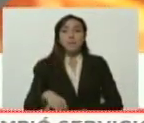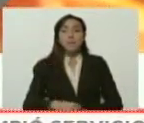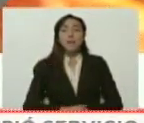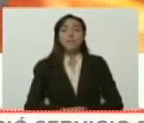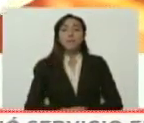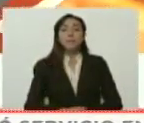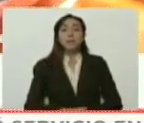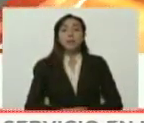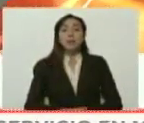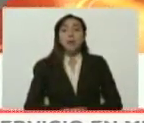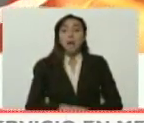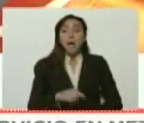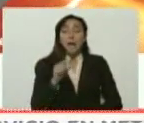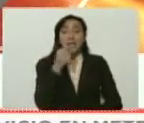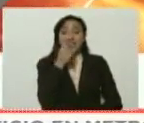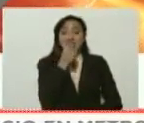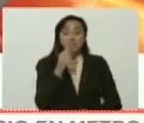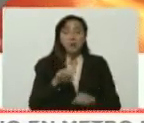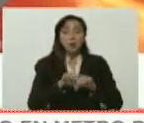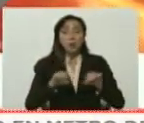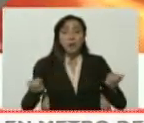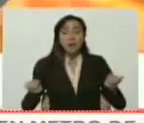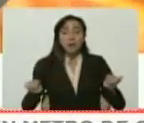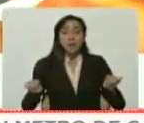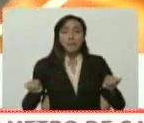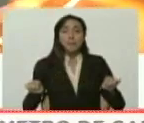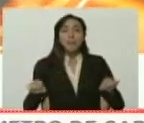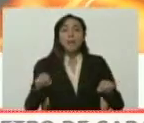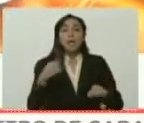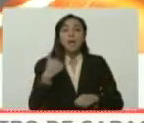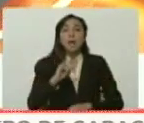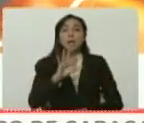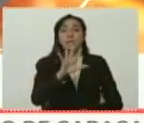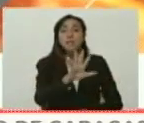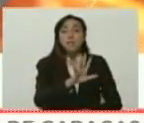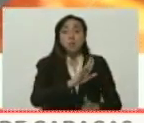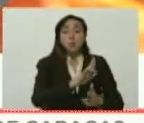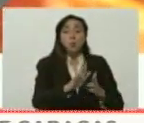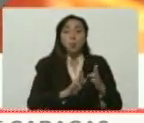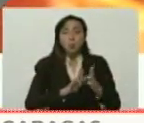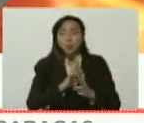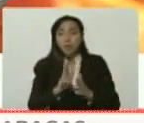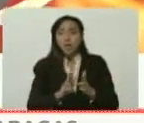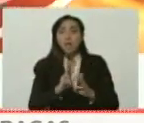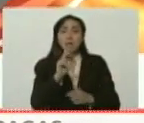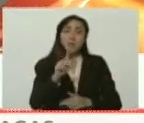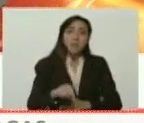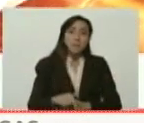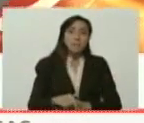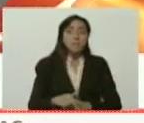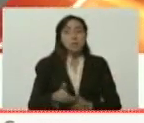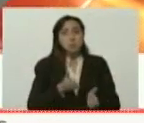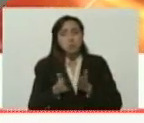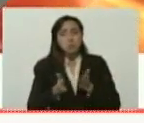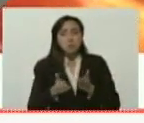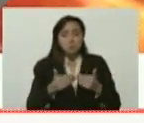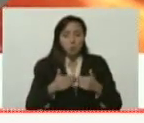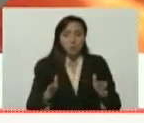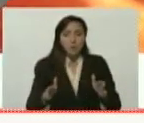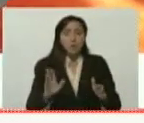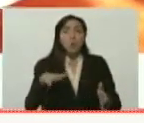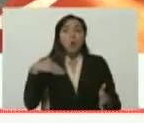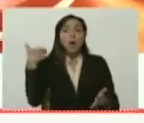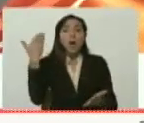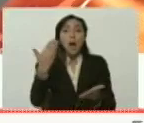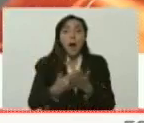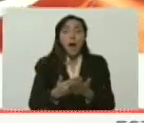específicamente Palo Verde, tenemos 5 trenes que están prestando servicio desde Palo Verde hasta Loyada, a